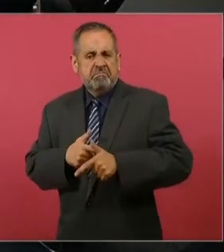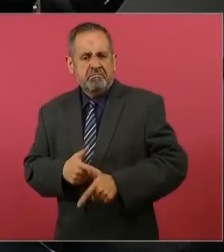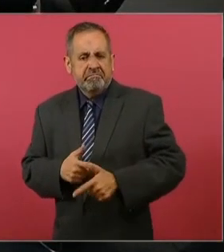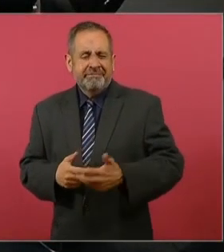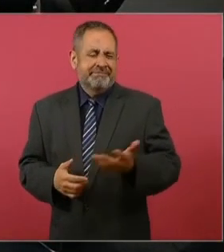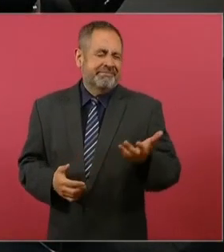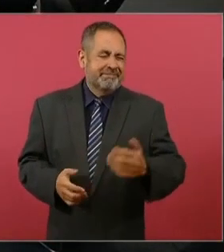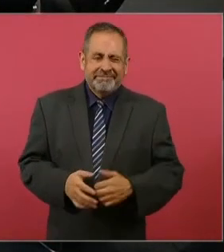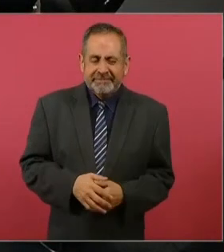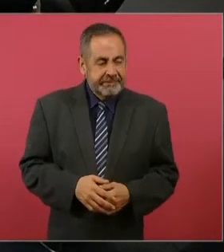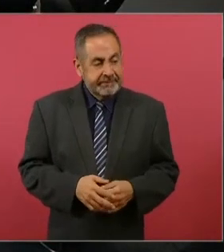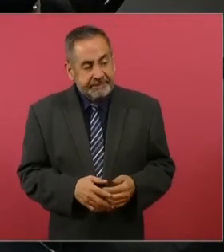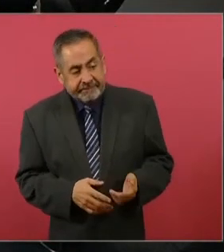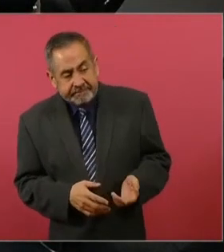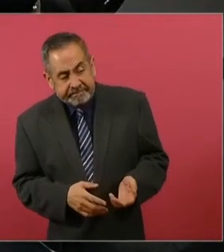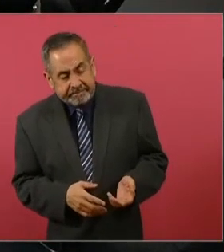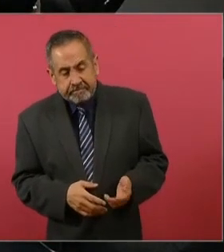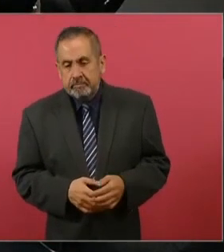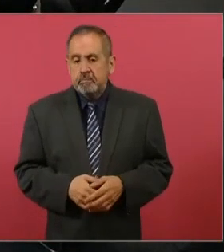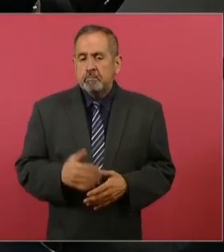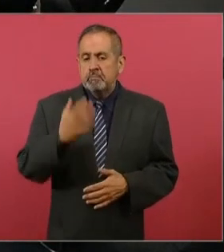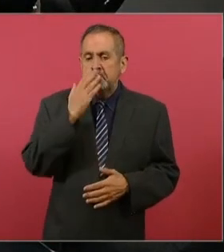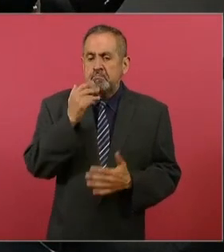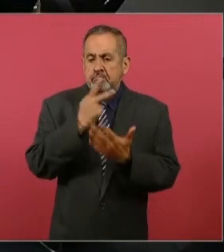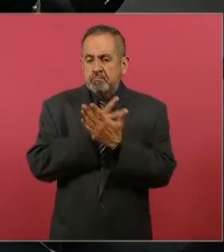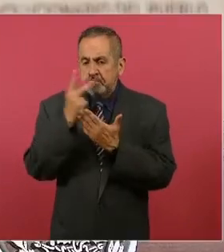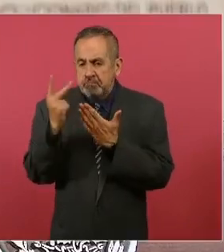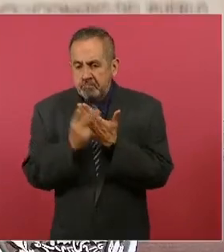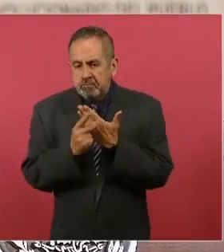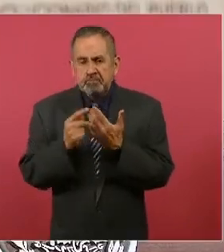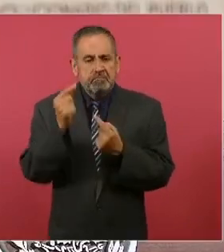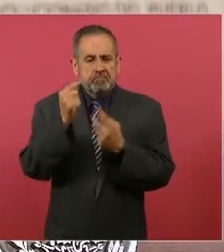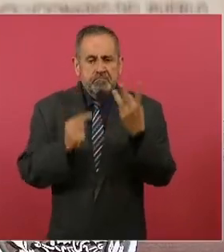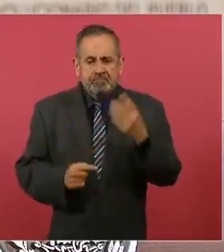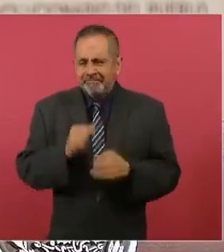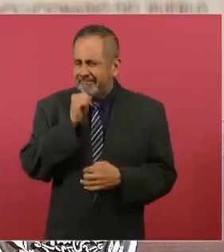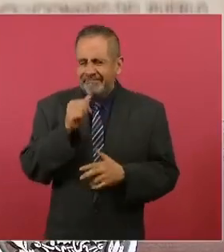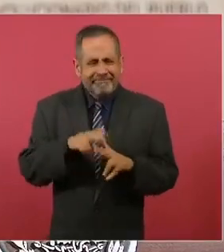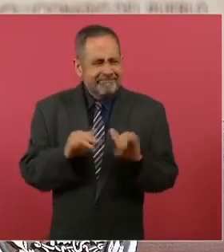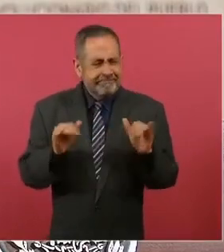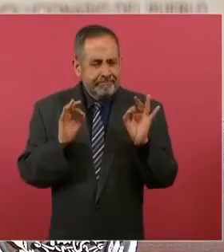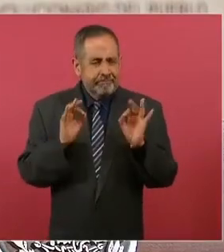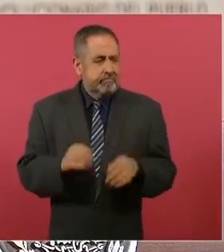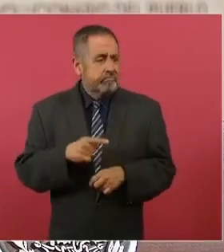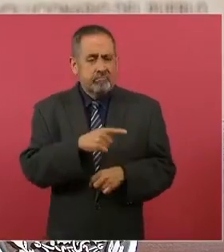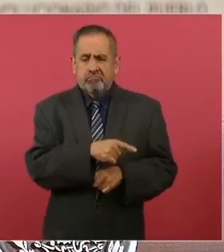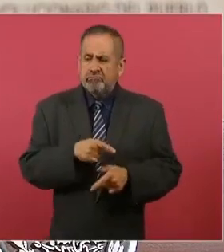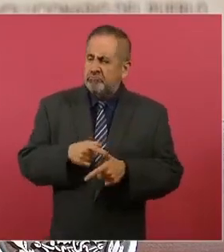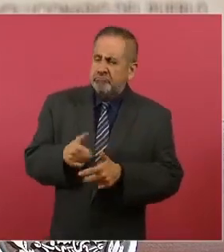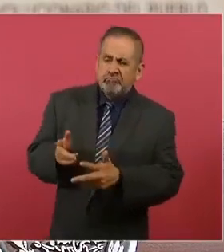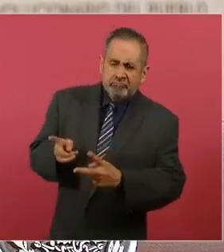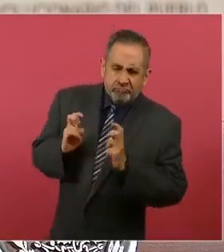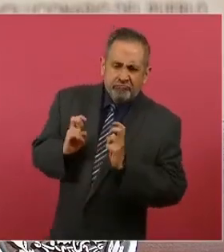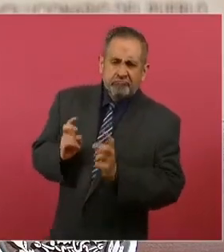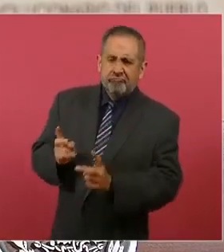No tienen programa, nada. Lo que quieren es seguir robando,